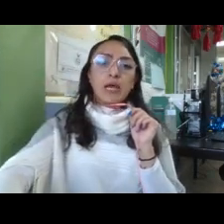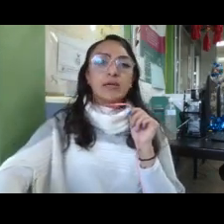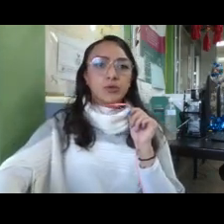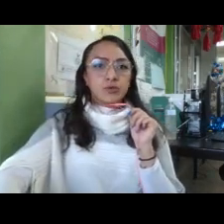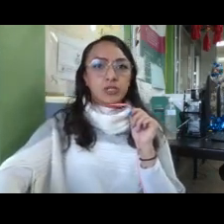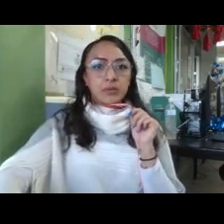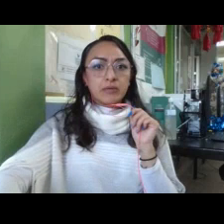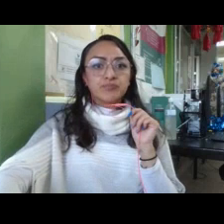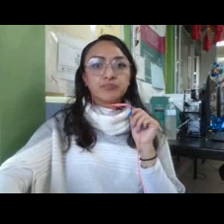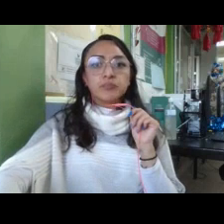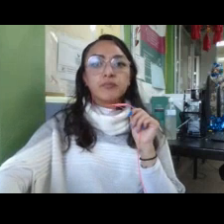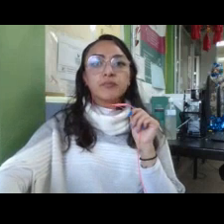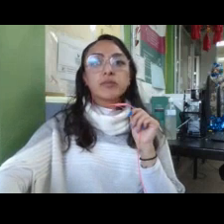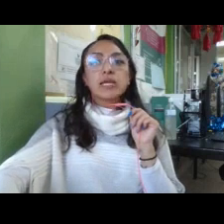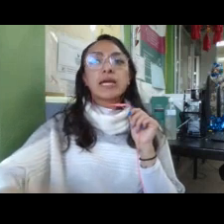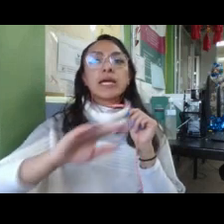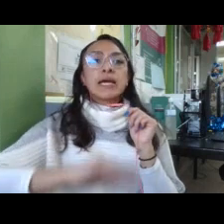volver un aula inclusiva.